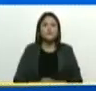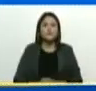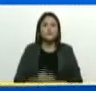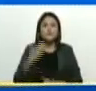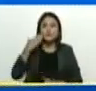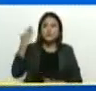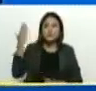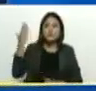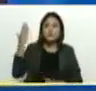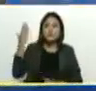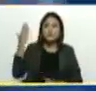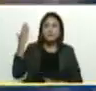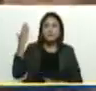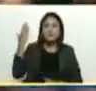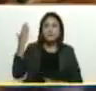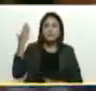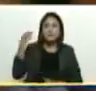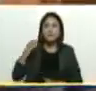de Virán.